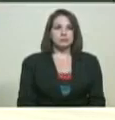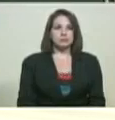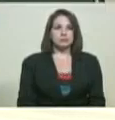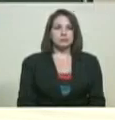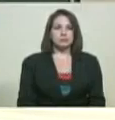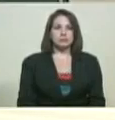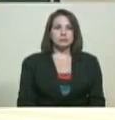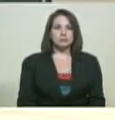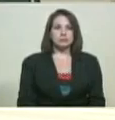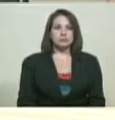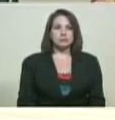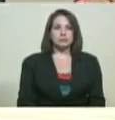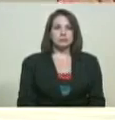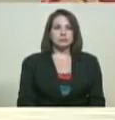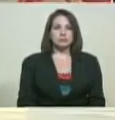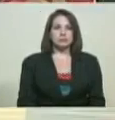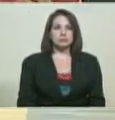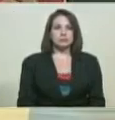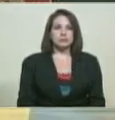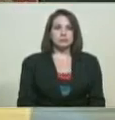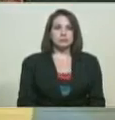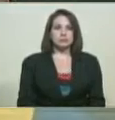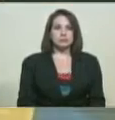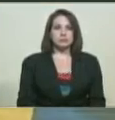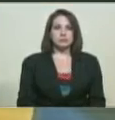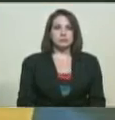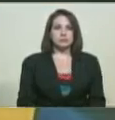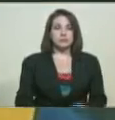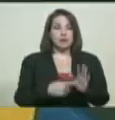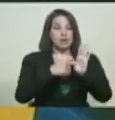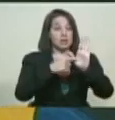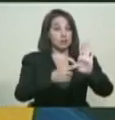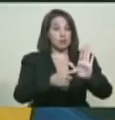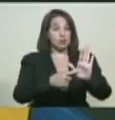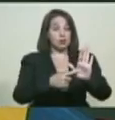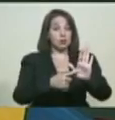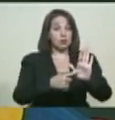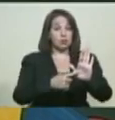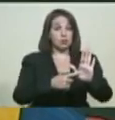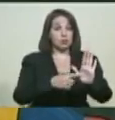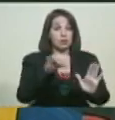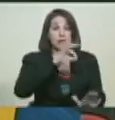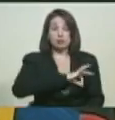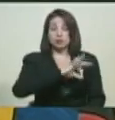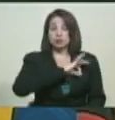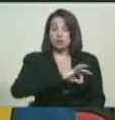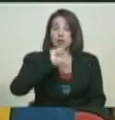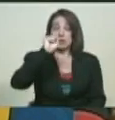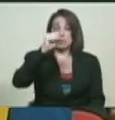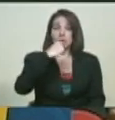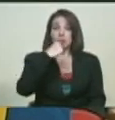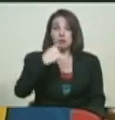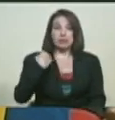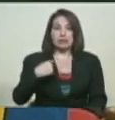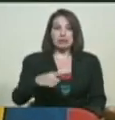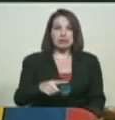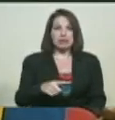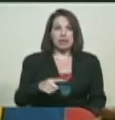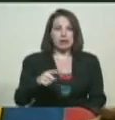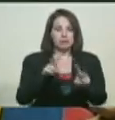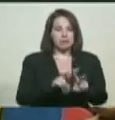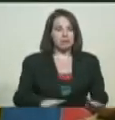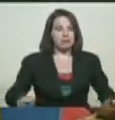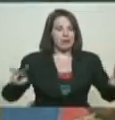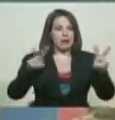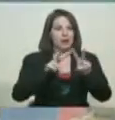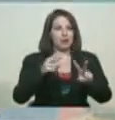demostró el socialismo tenía principios generales valores puedes tener